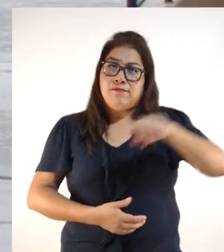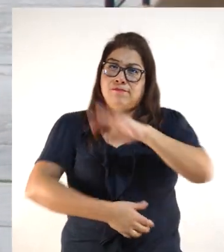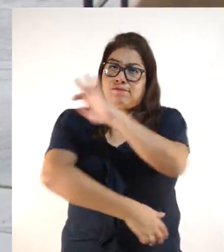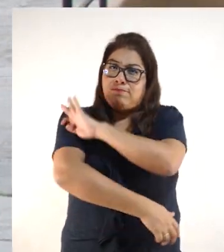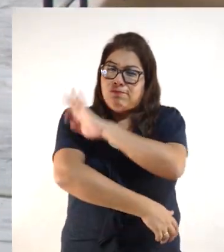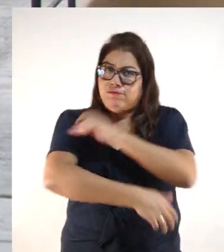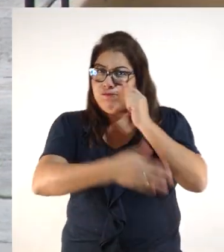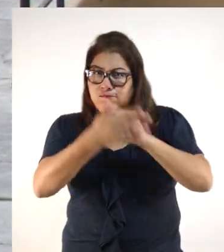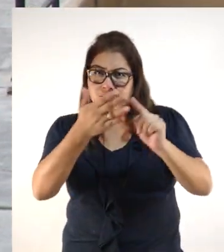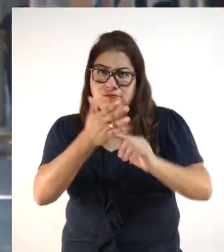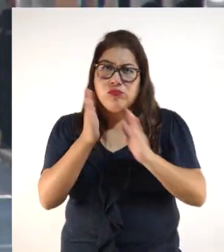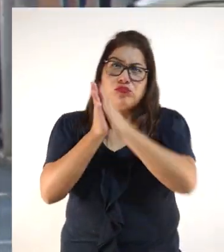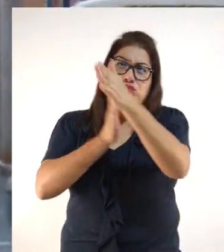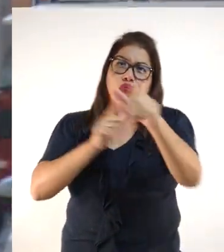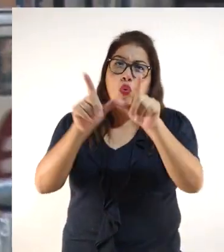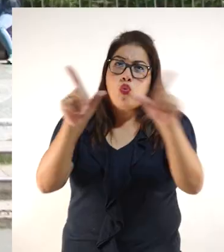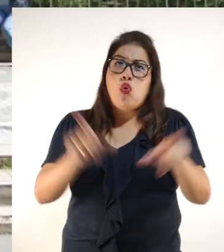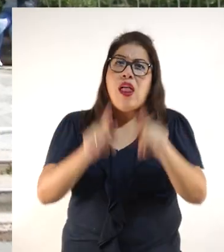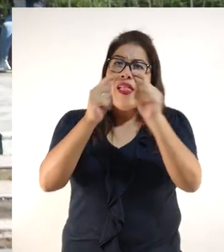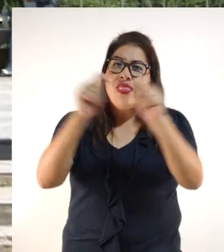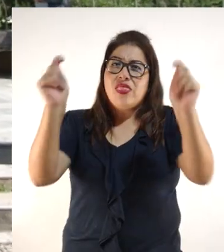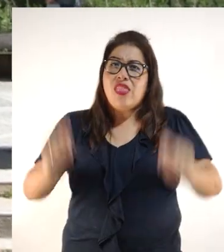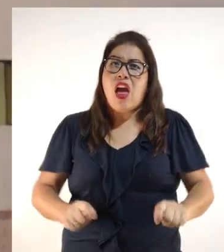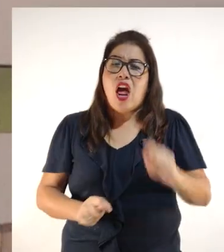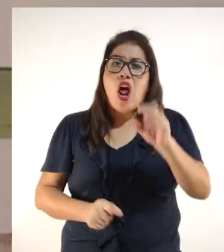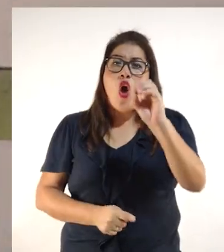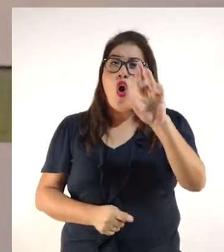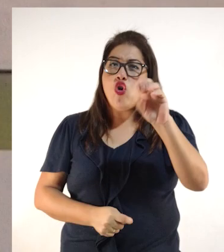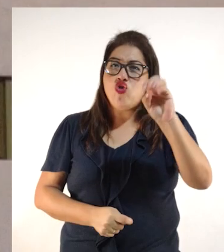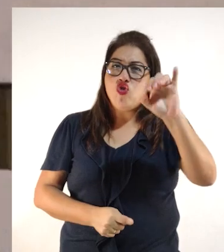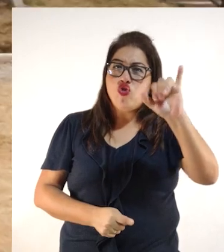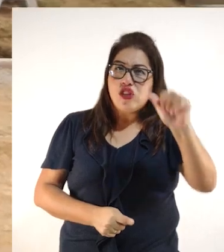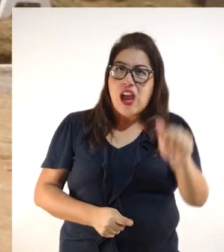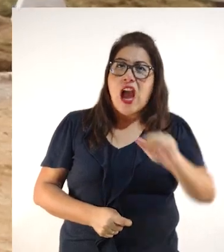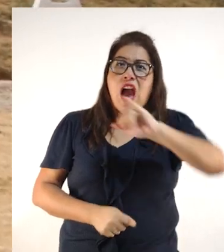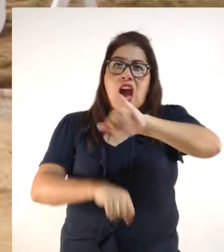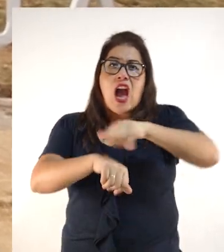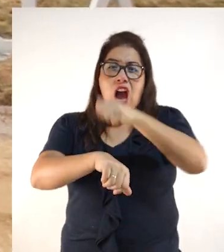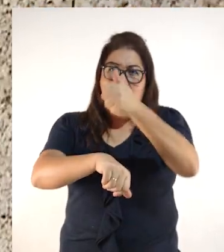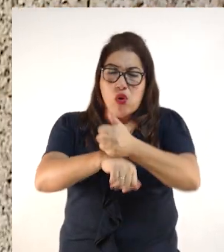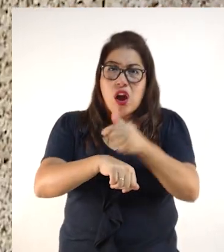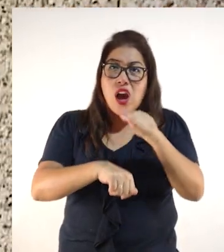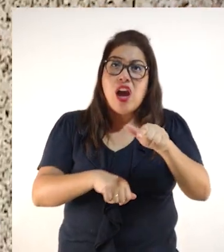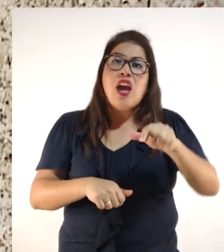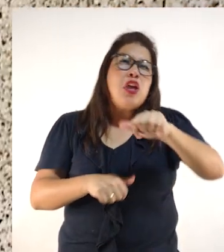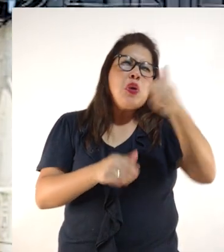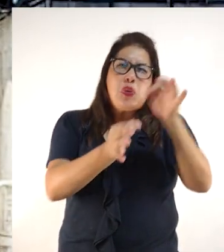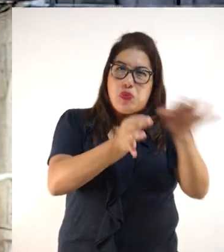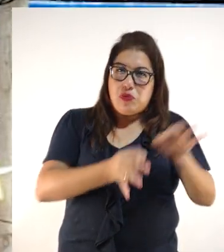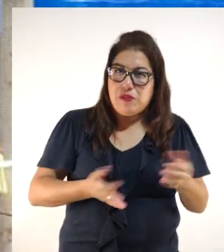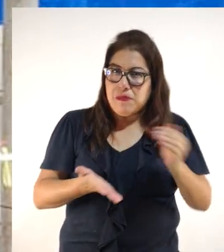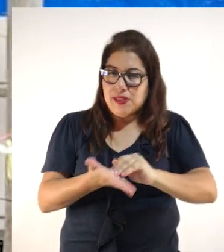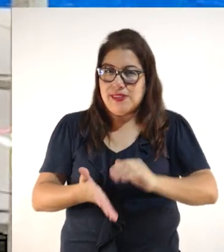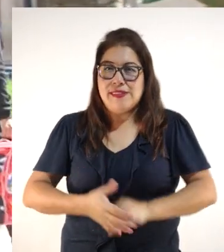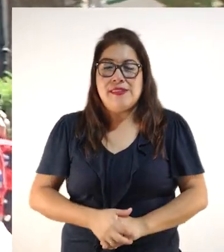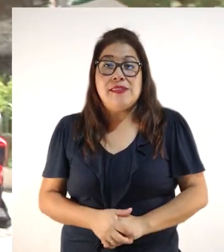Los fiscalizadores llegaron hasta las provincias de Tarma, La Oroya, Jauja, Concepción y